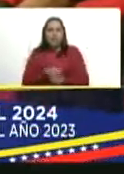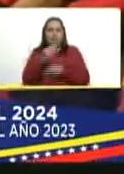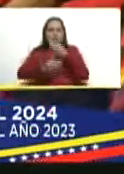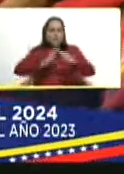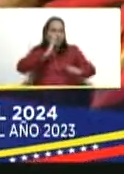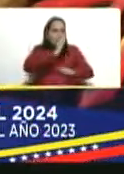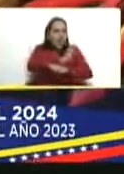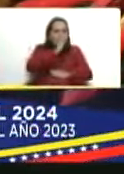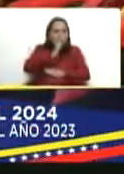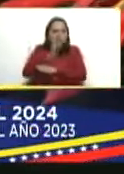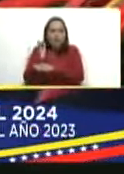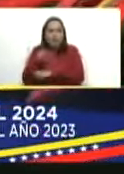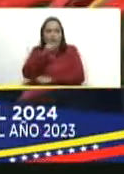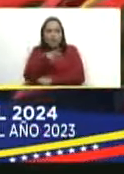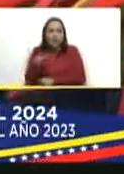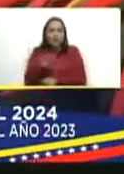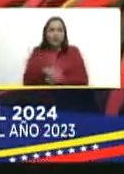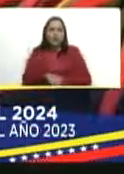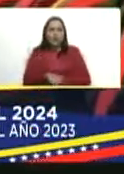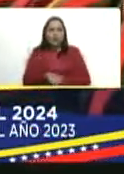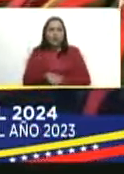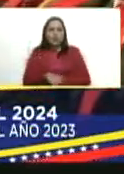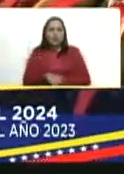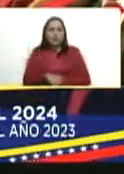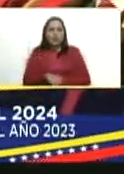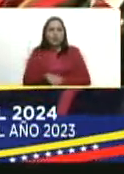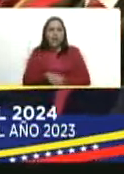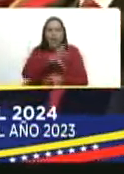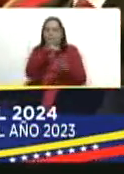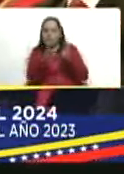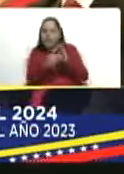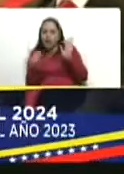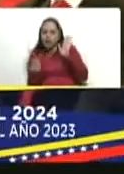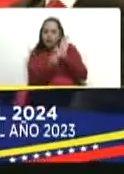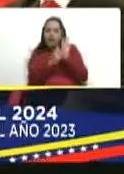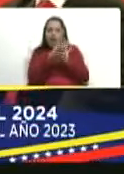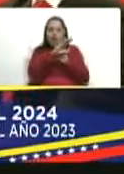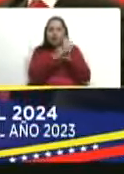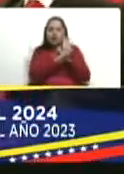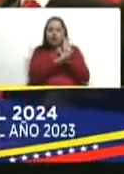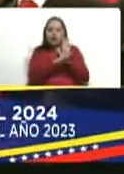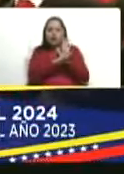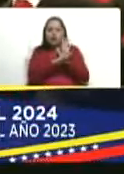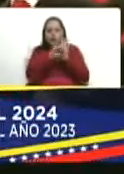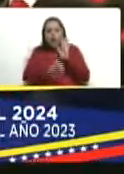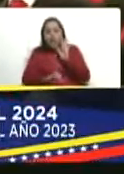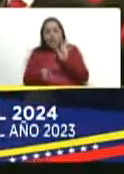sentencia en base a la Constitución, a la ley, a la verdad.